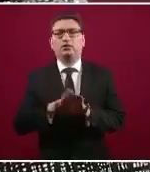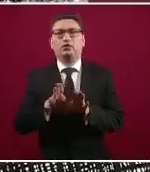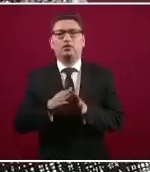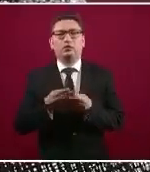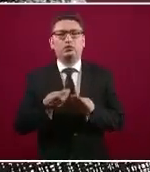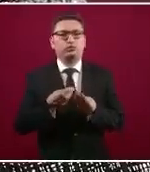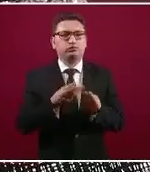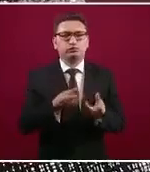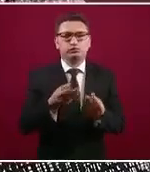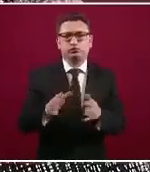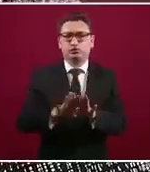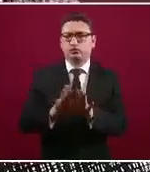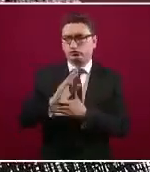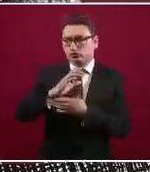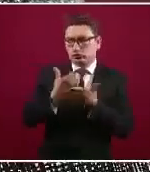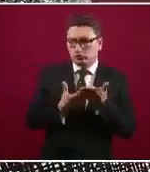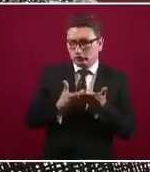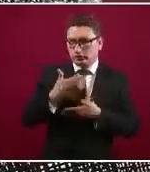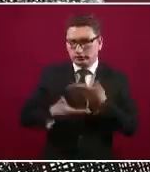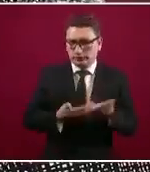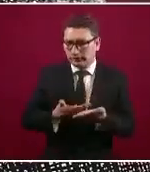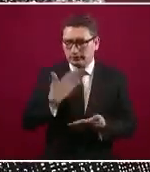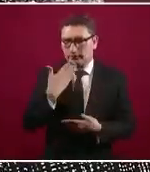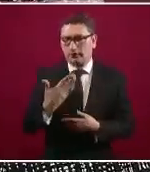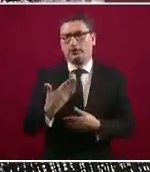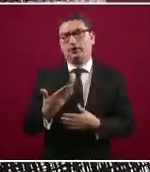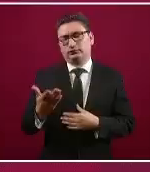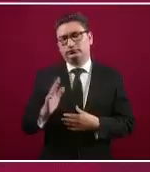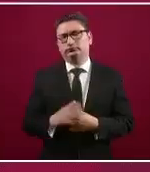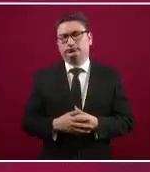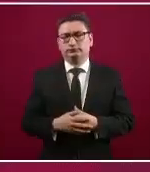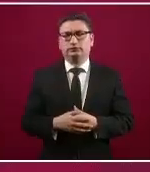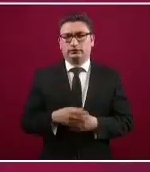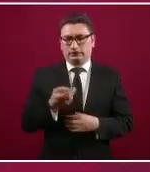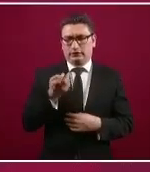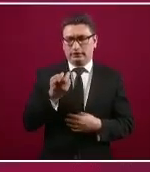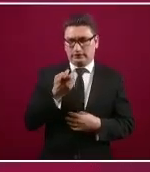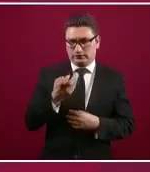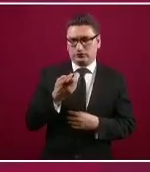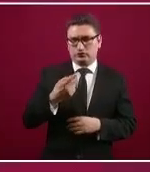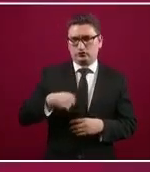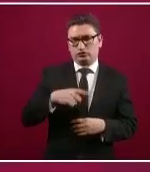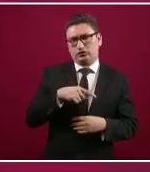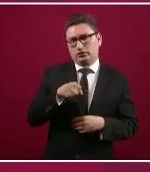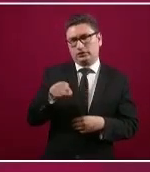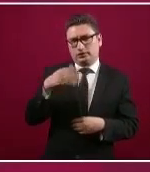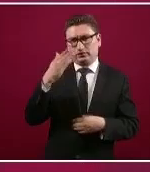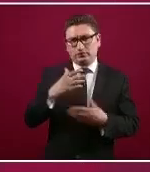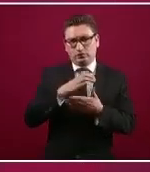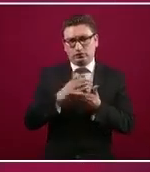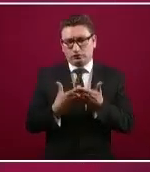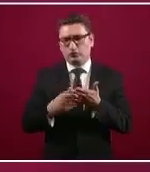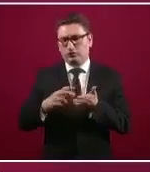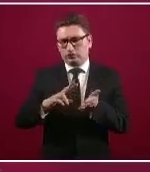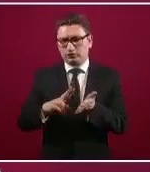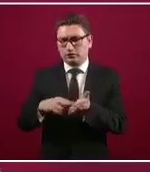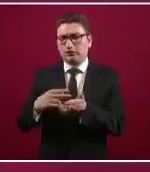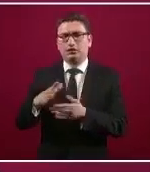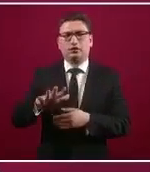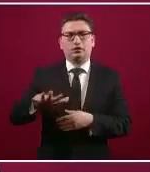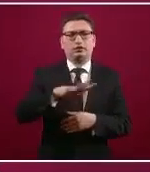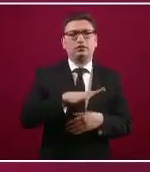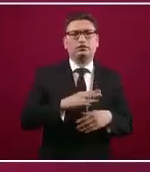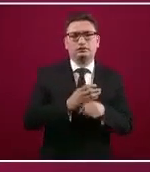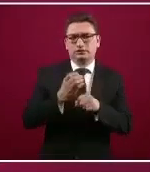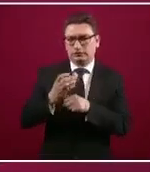el contrato no está dando el servicio que requiere el usuario. En este sentido, lo firmaron los estados y los municipios y lo que